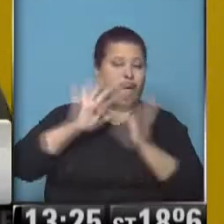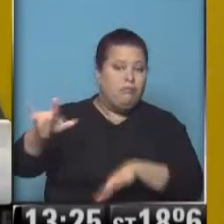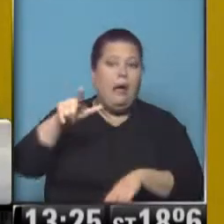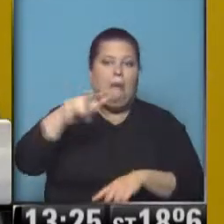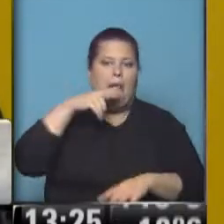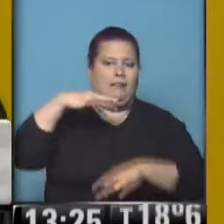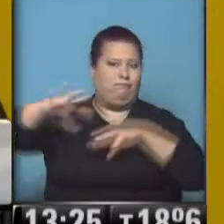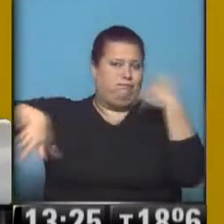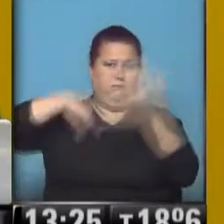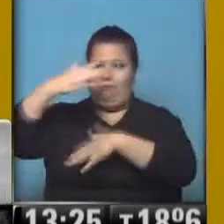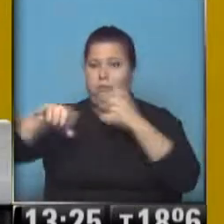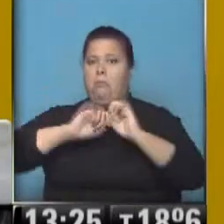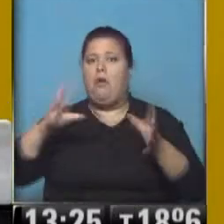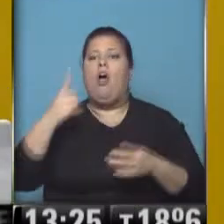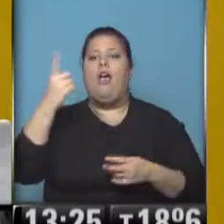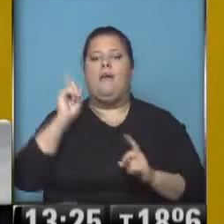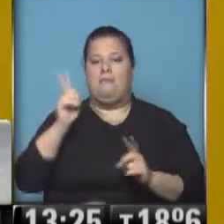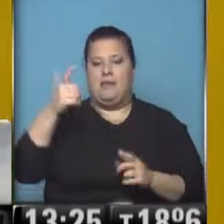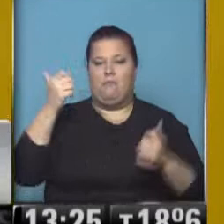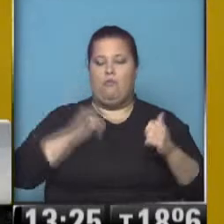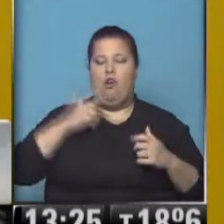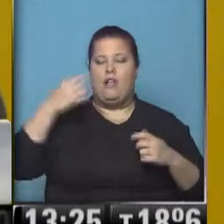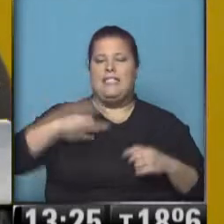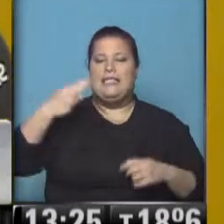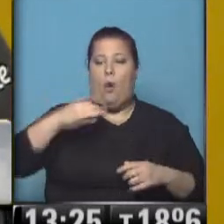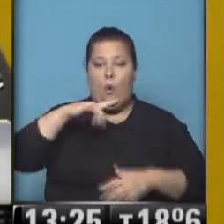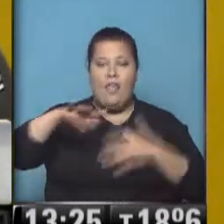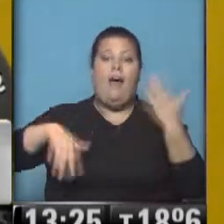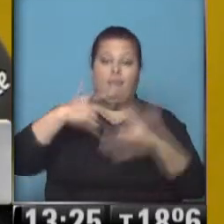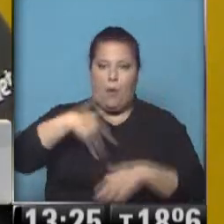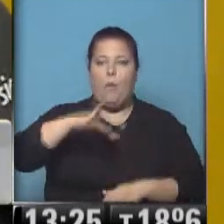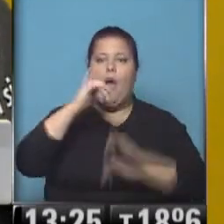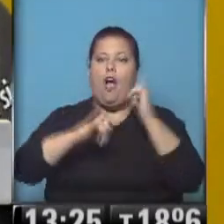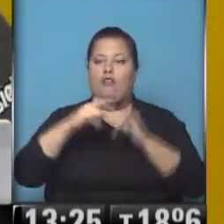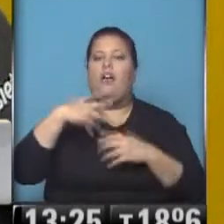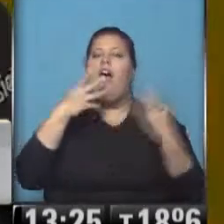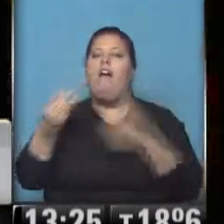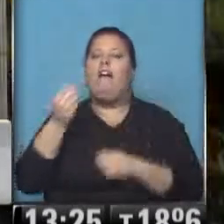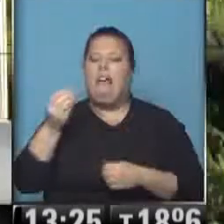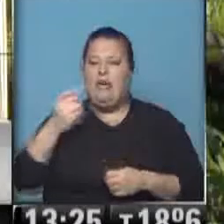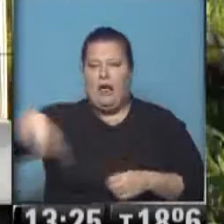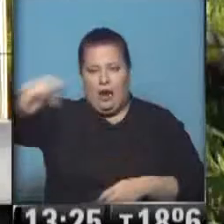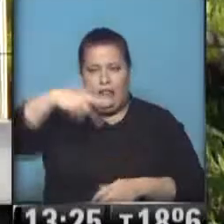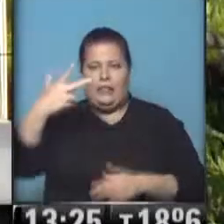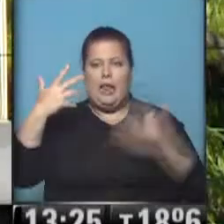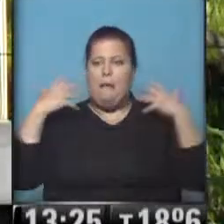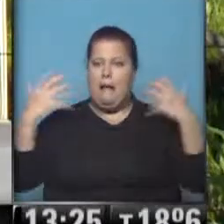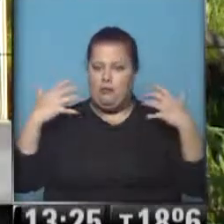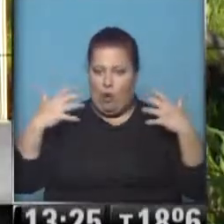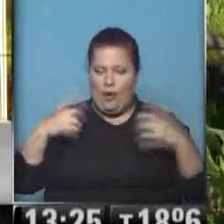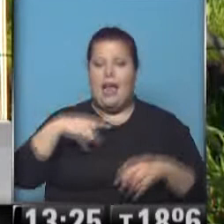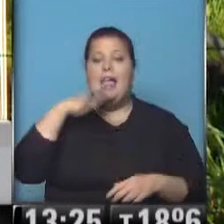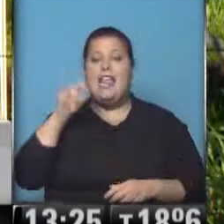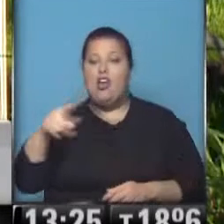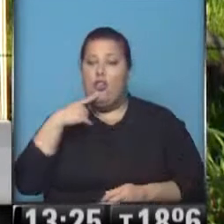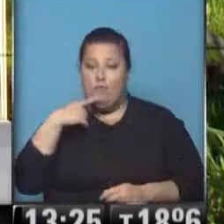parecer, la discusión fue generada por uno de estos guardias de seguridad, que enseguida contó con la colaboración de otros tres patovicas. El hijo de